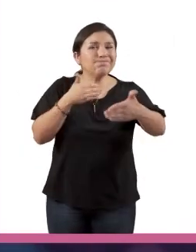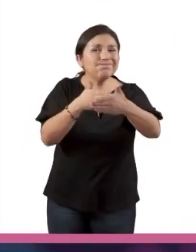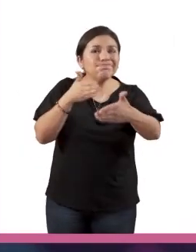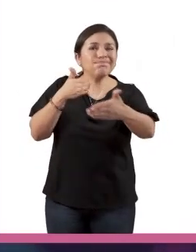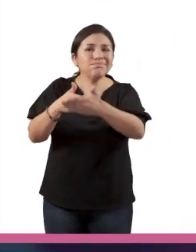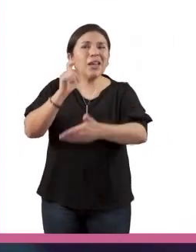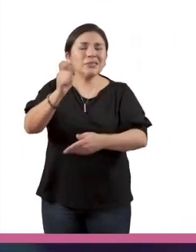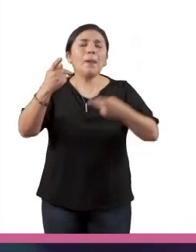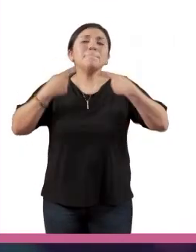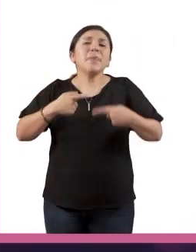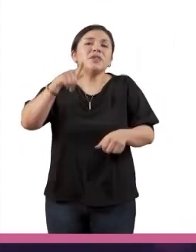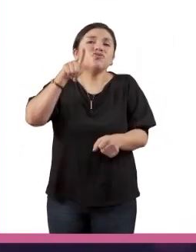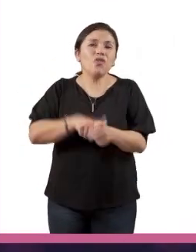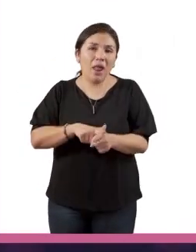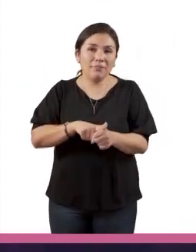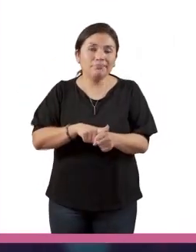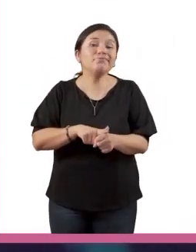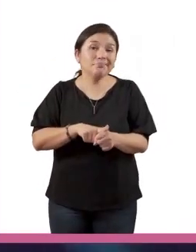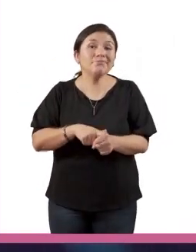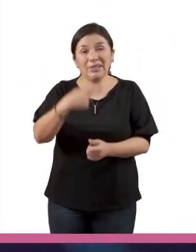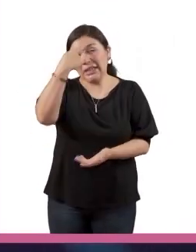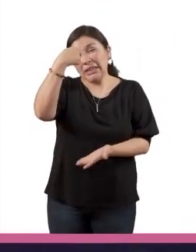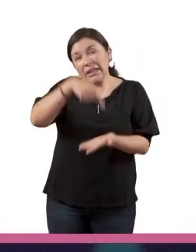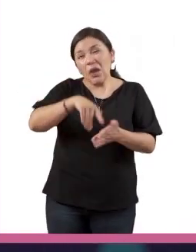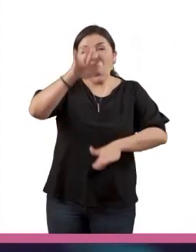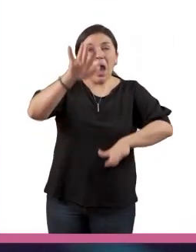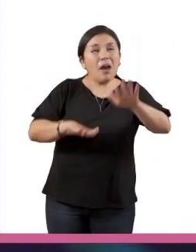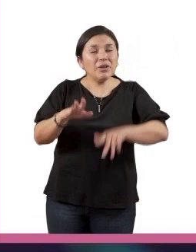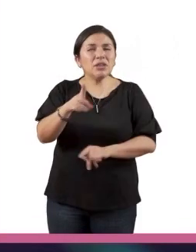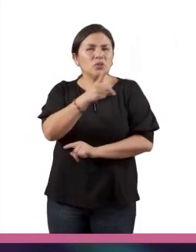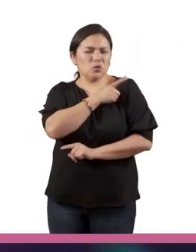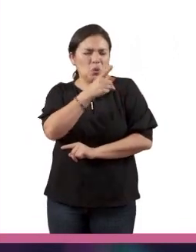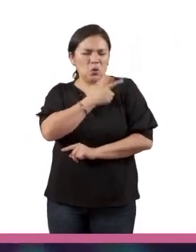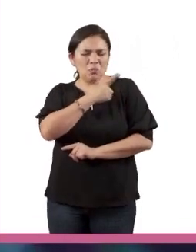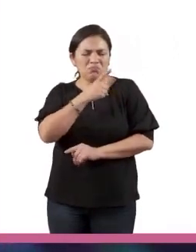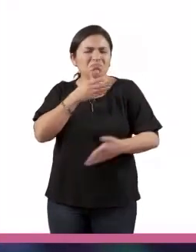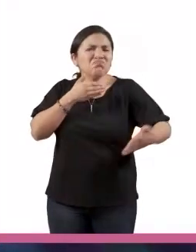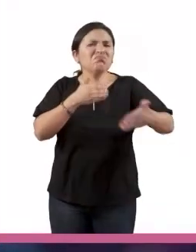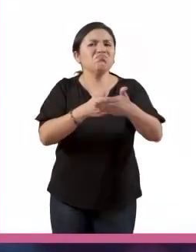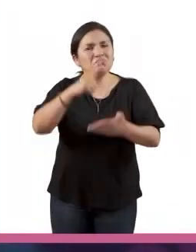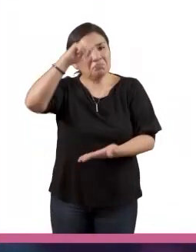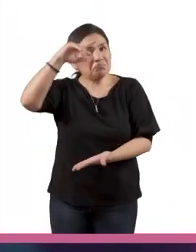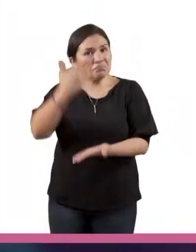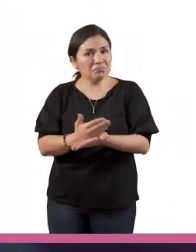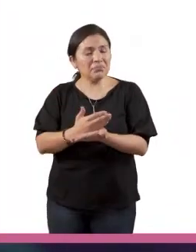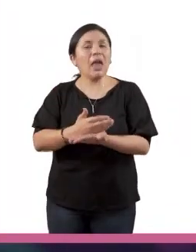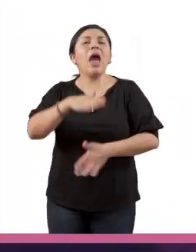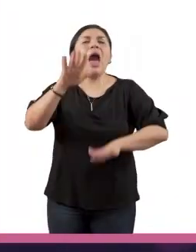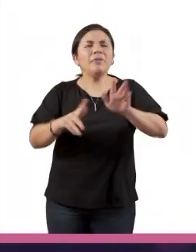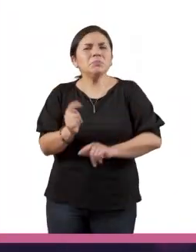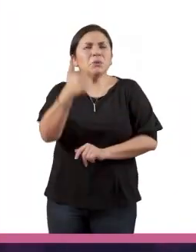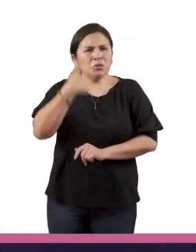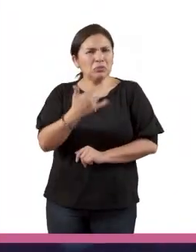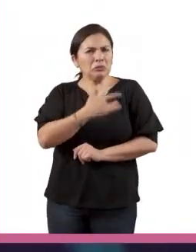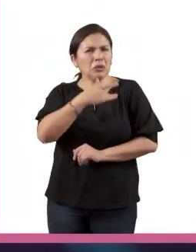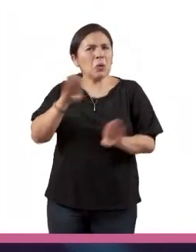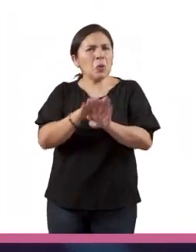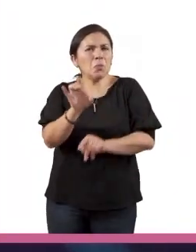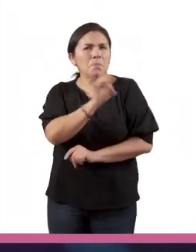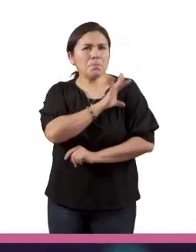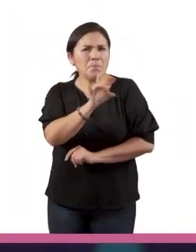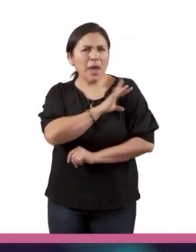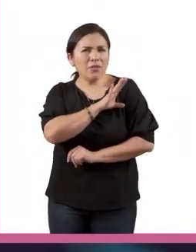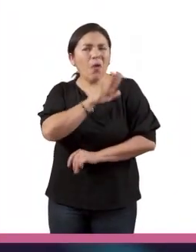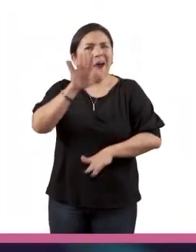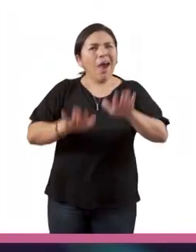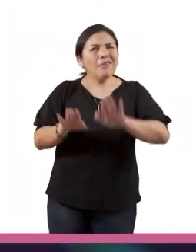es personalmente. Creo que a veces nosotros mismos nos ponemos barreras al principio sí tenía mucho miedo, tenía